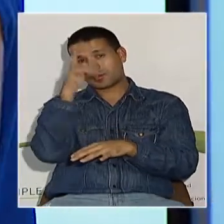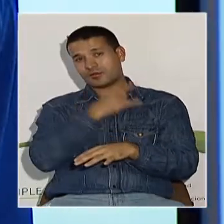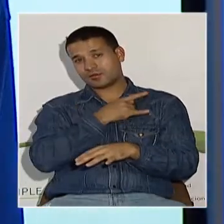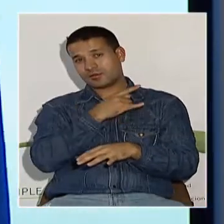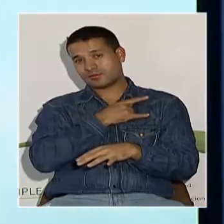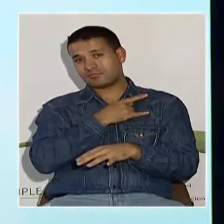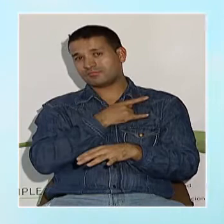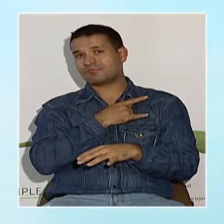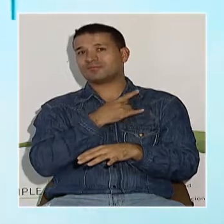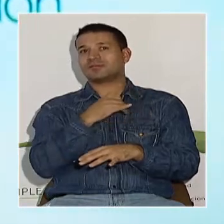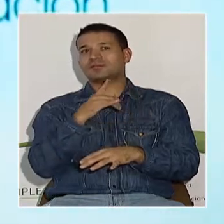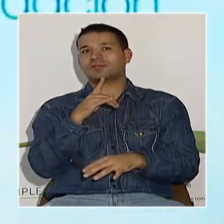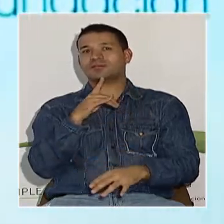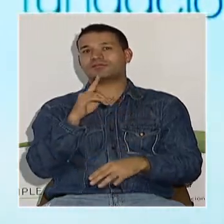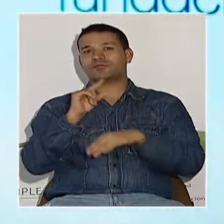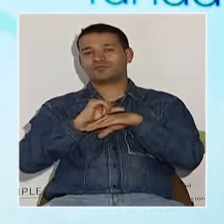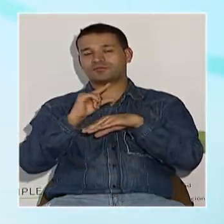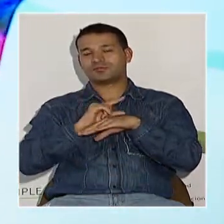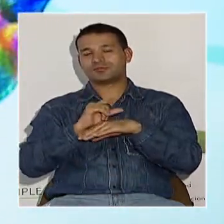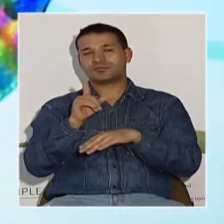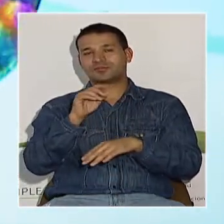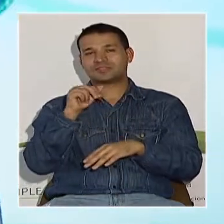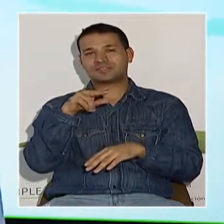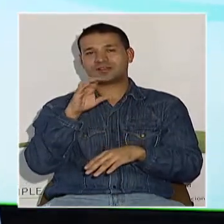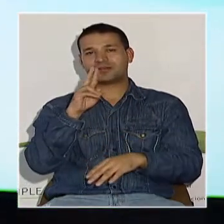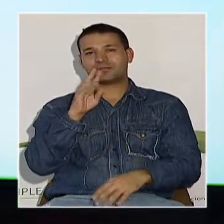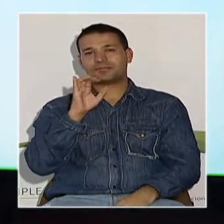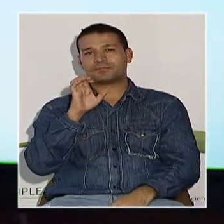Fundación? Bueno, muchas gracias.